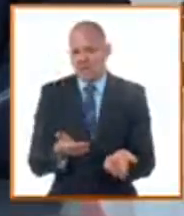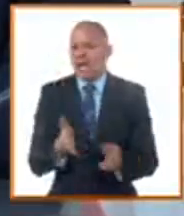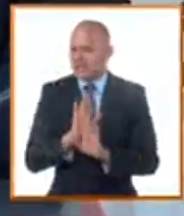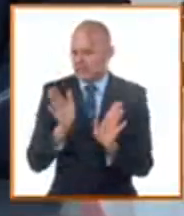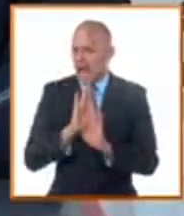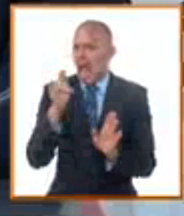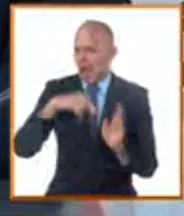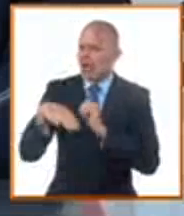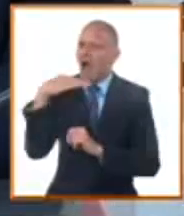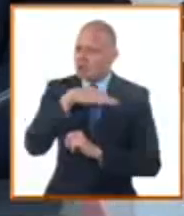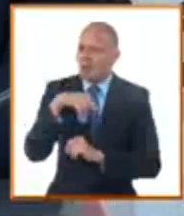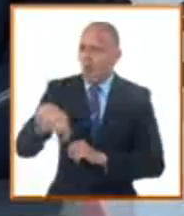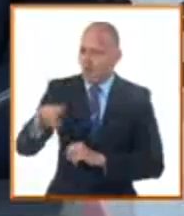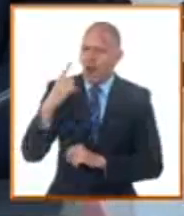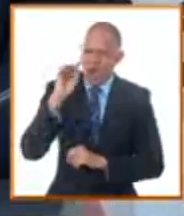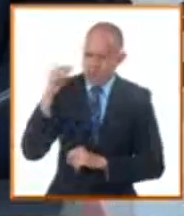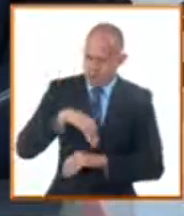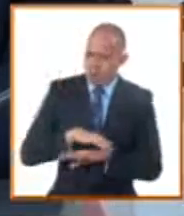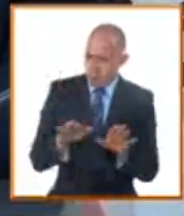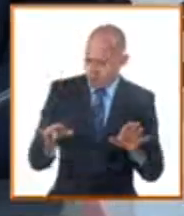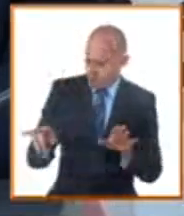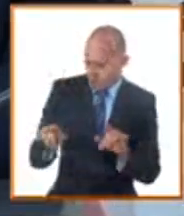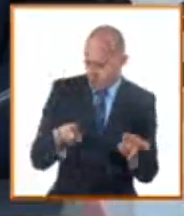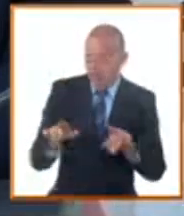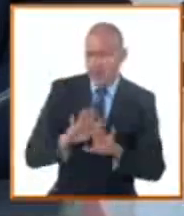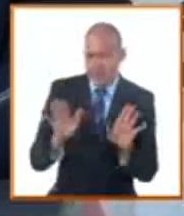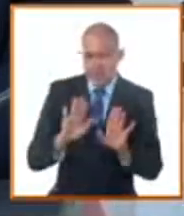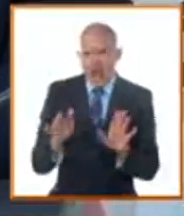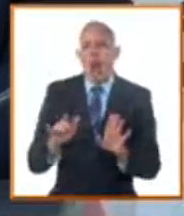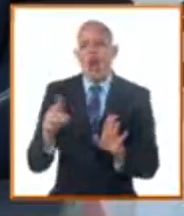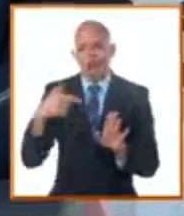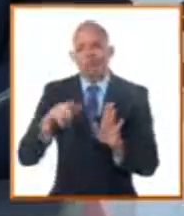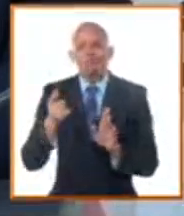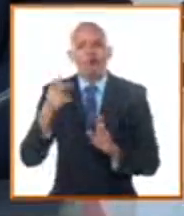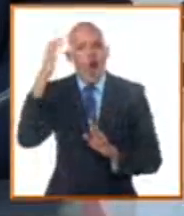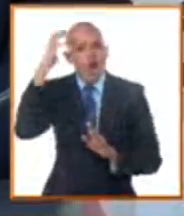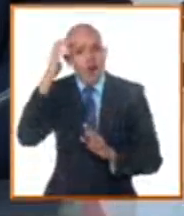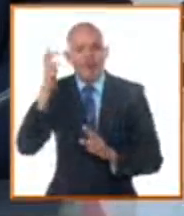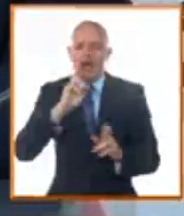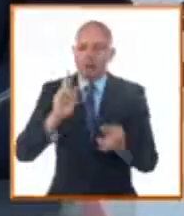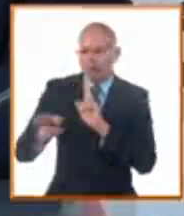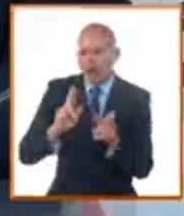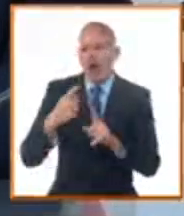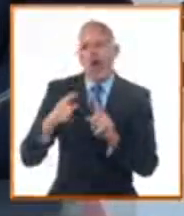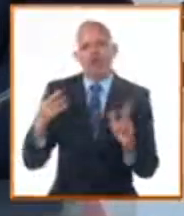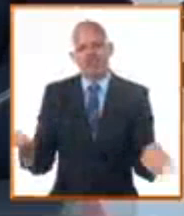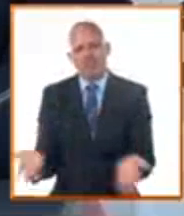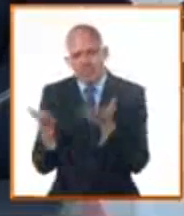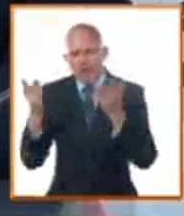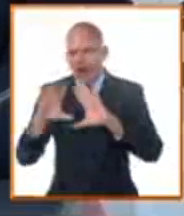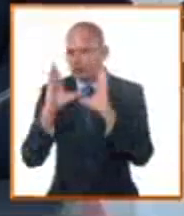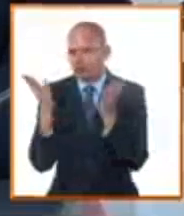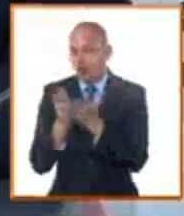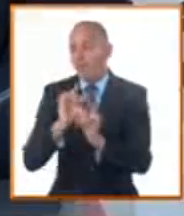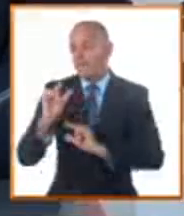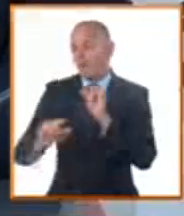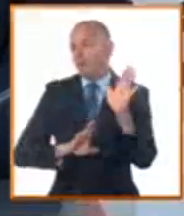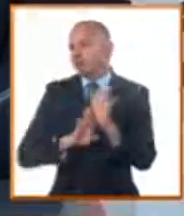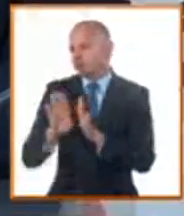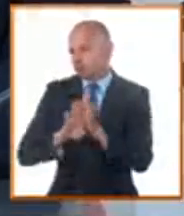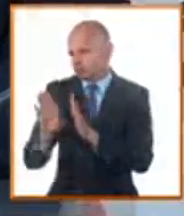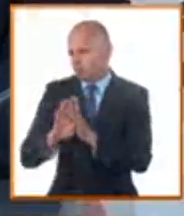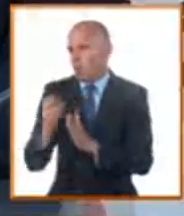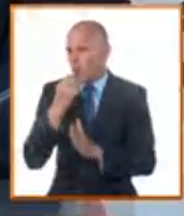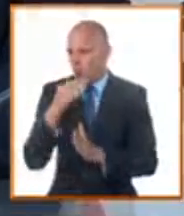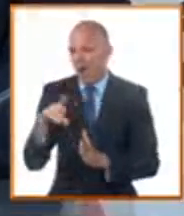creadas. Y además hay todo un programa de desarrollo de todas estas infraestructuras tecnológicas para soportar el uso